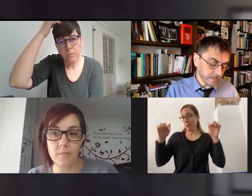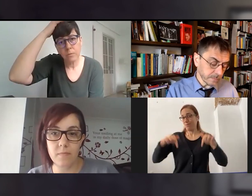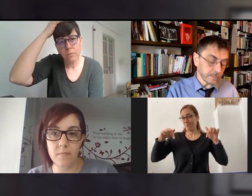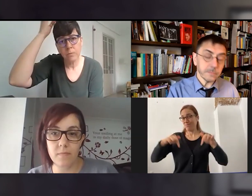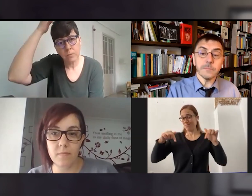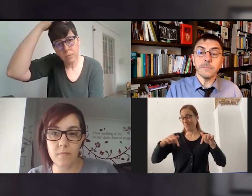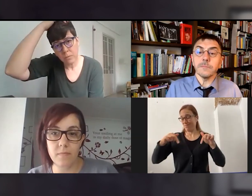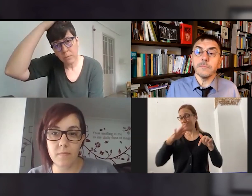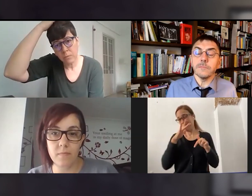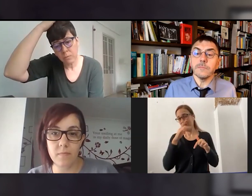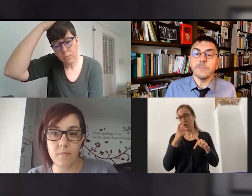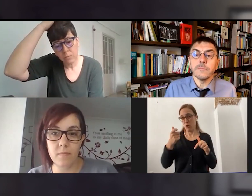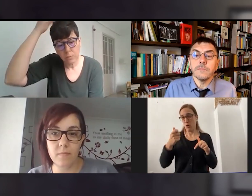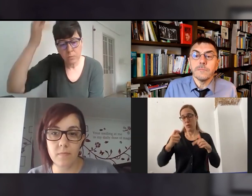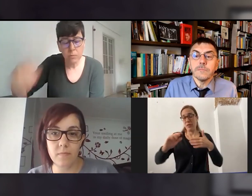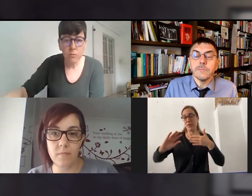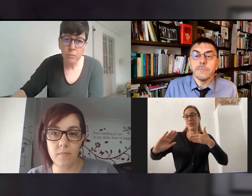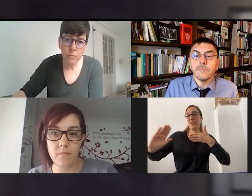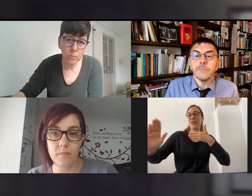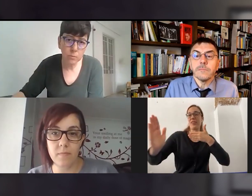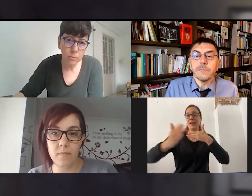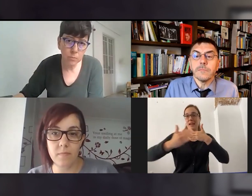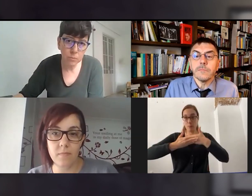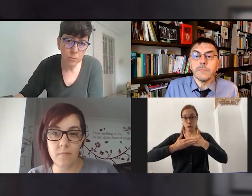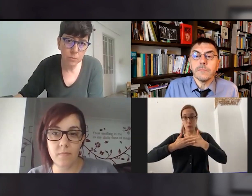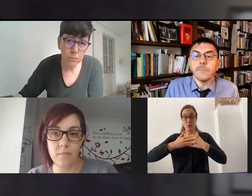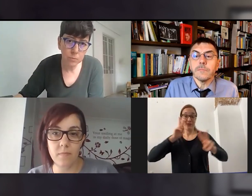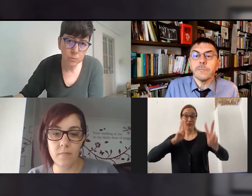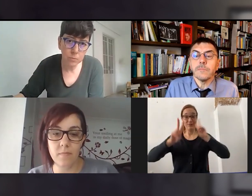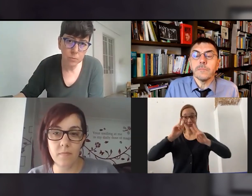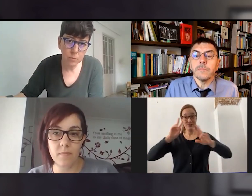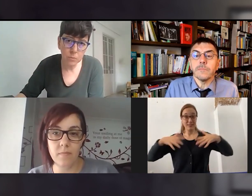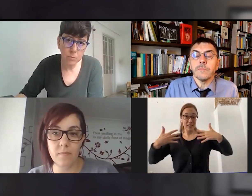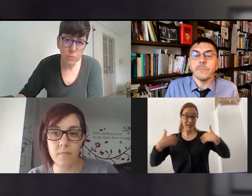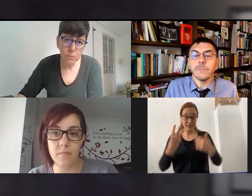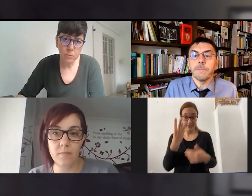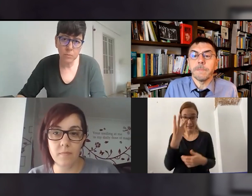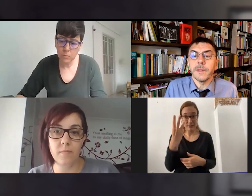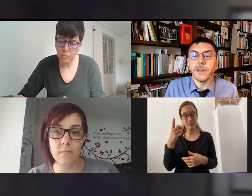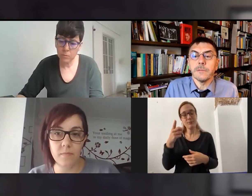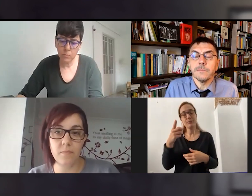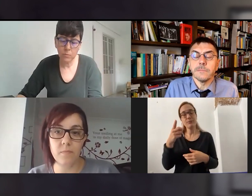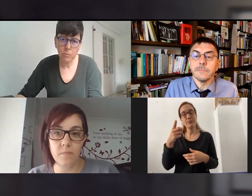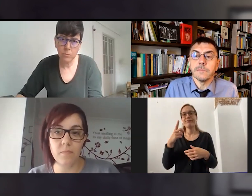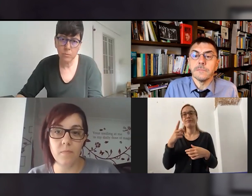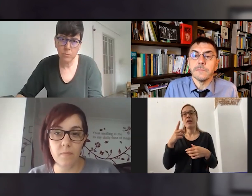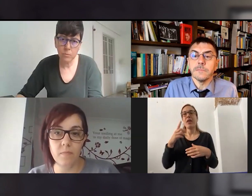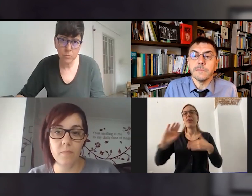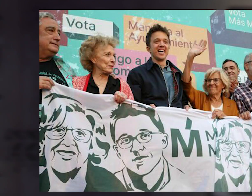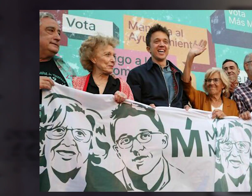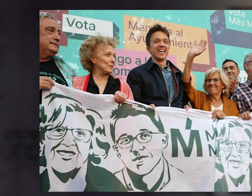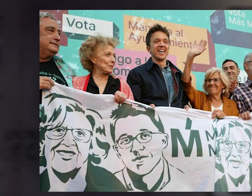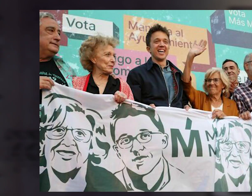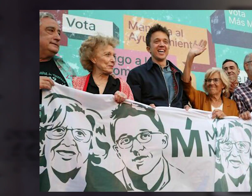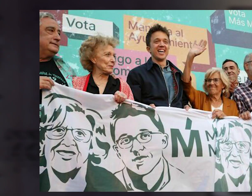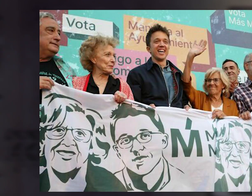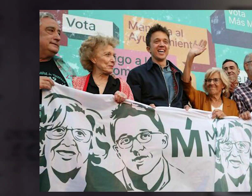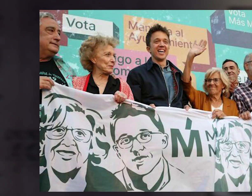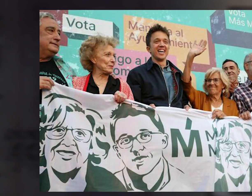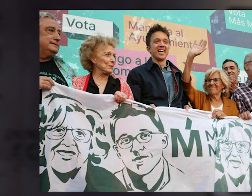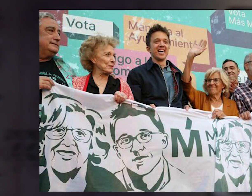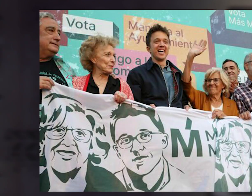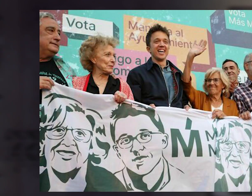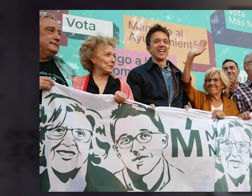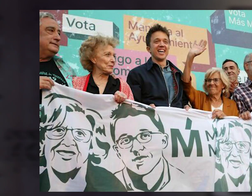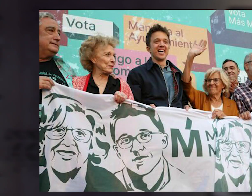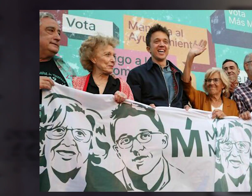pues de alguna manera cerramos, ¿no?, con este Vista Alegre 3, ha sido la división. Y digo división cuando no existencia de partido dentro